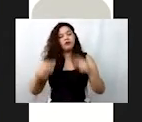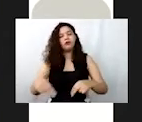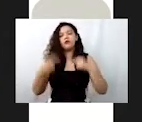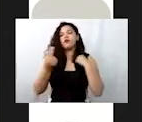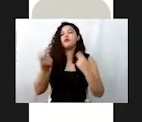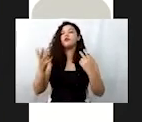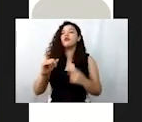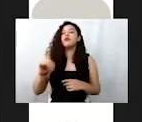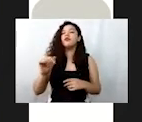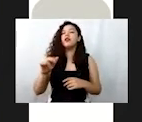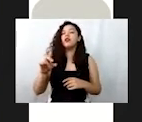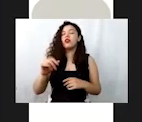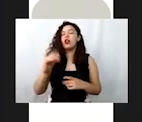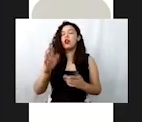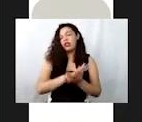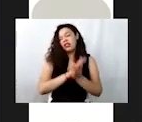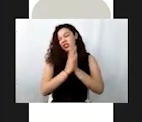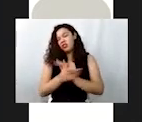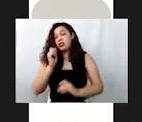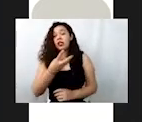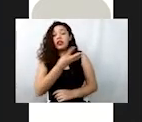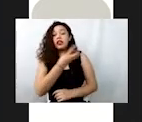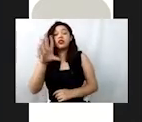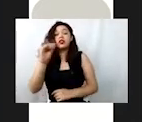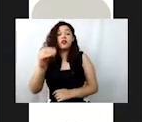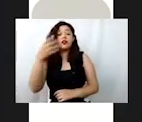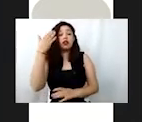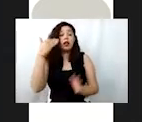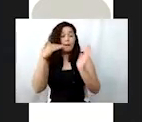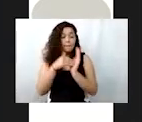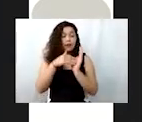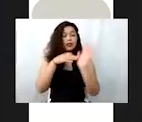en más de 390.000 puestos de trabajo directo e inducido.